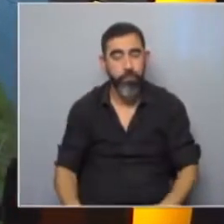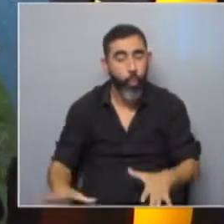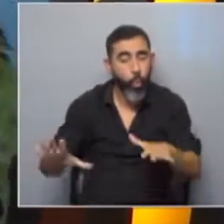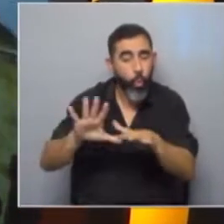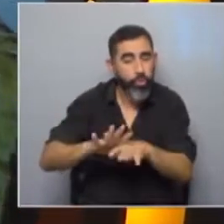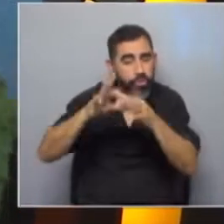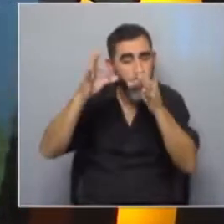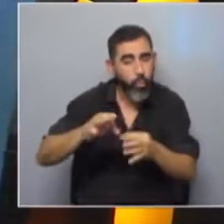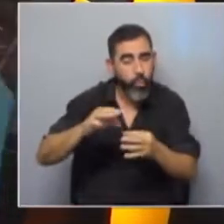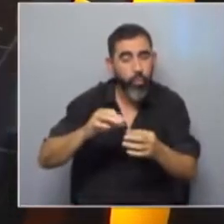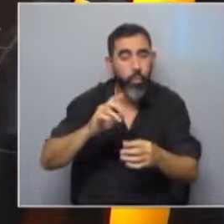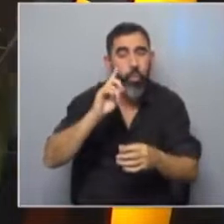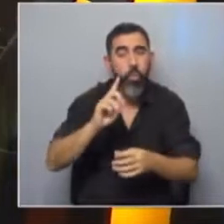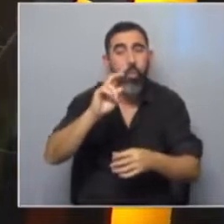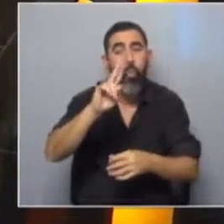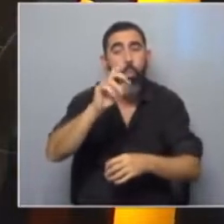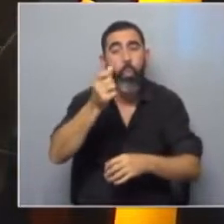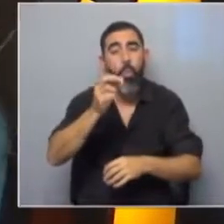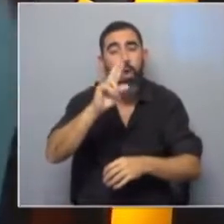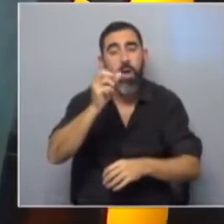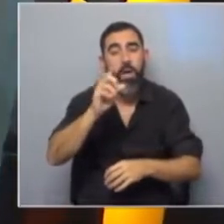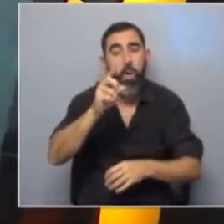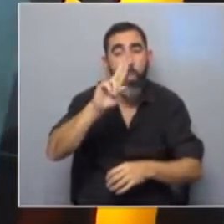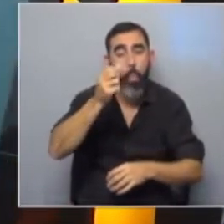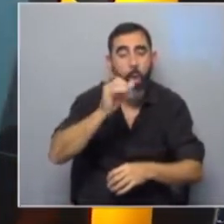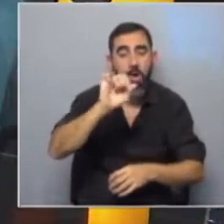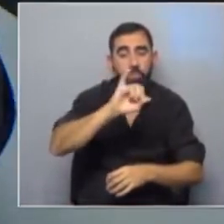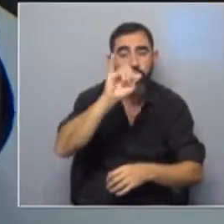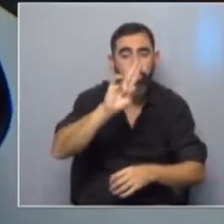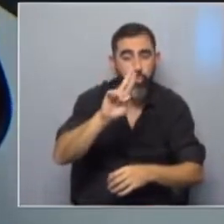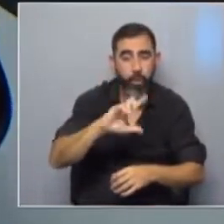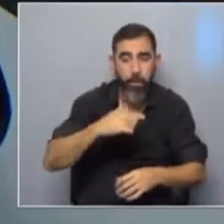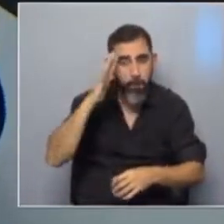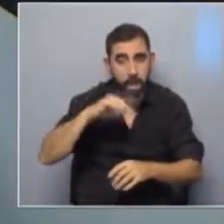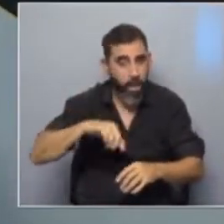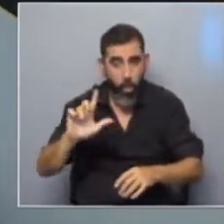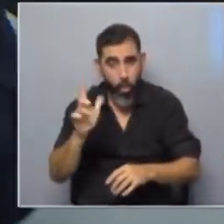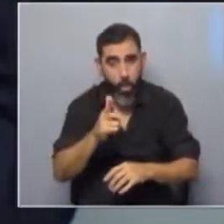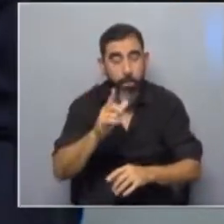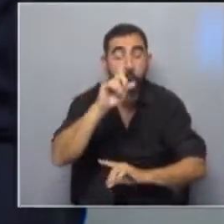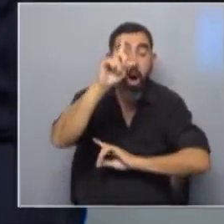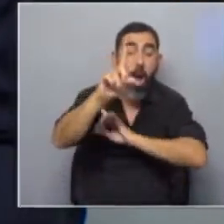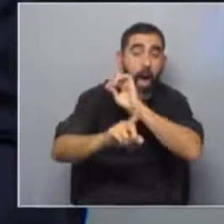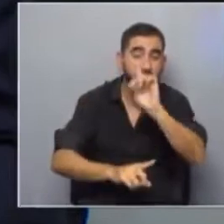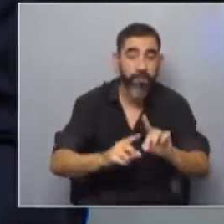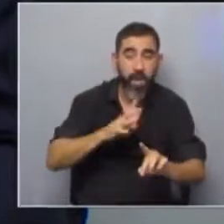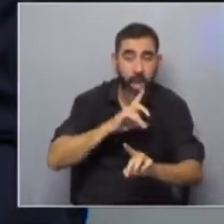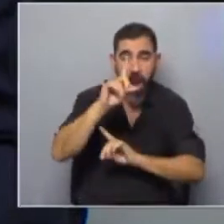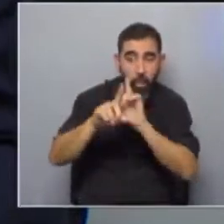Pero bueno, no sabemos. ¿De qué zona del territorio es más? Es en la zona de Yaguarón donde se encontró, las únicas 2 veces que se